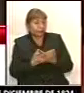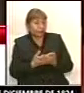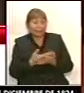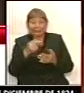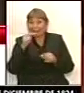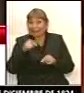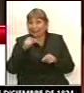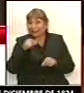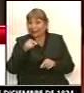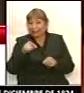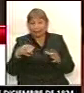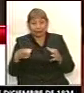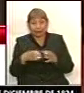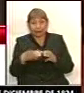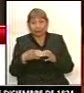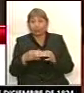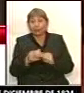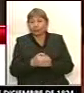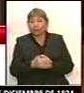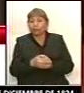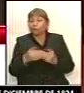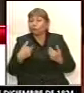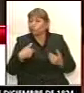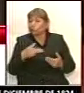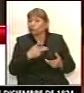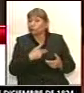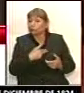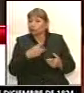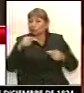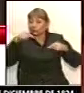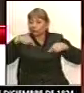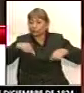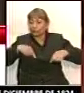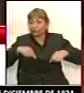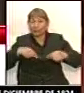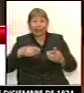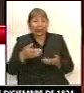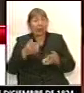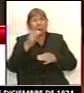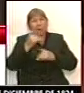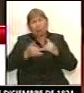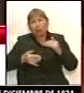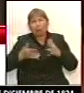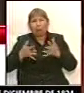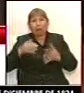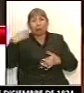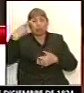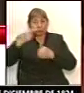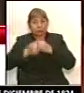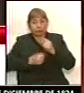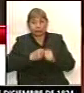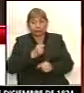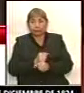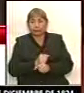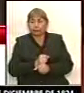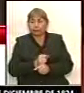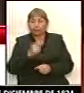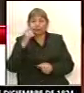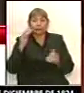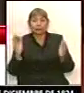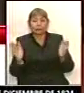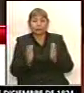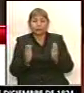en este mismo Congreso lo aprobamos y que está hasta mediados del próximo año para los